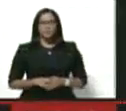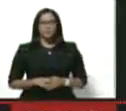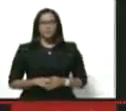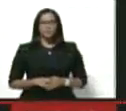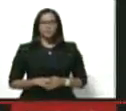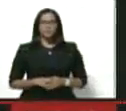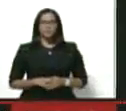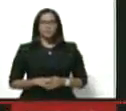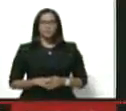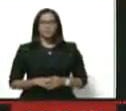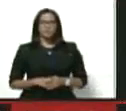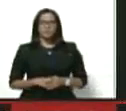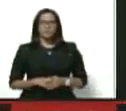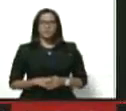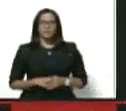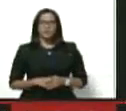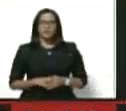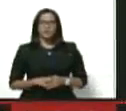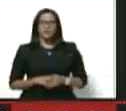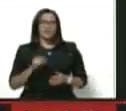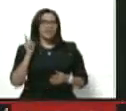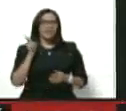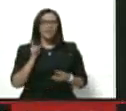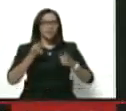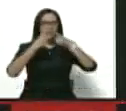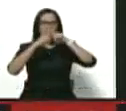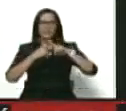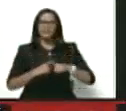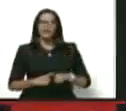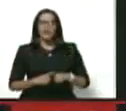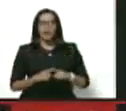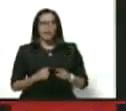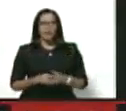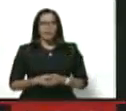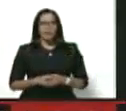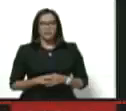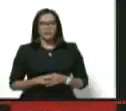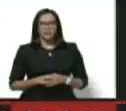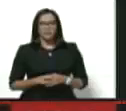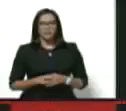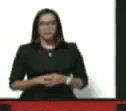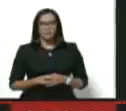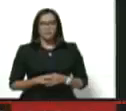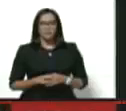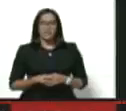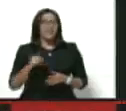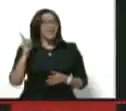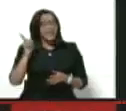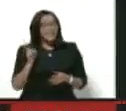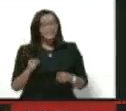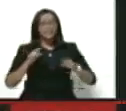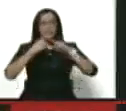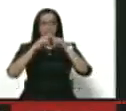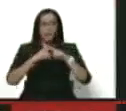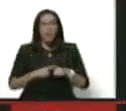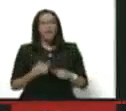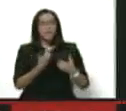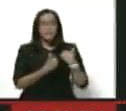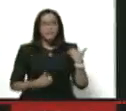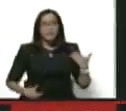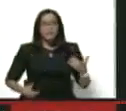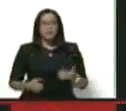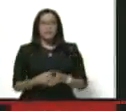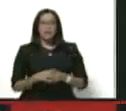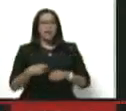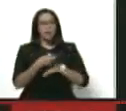Ellos, este programa, ellos le rinden cuentas. Debatirlo, analizar lo que dices tú. Ellos le rinden cuenta, presidente,